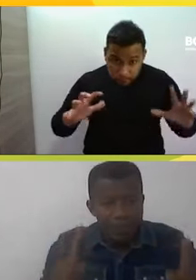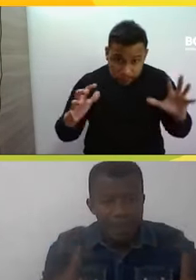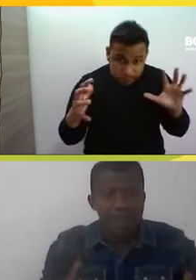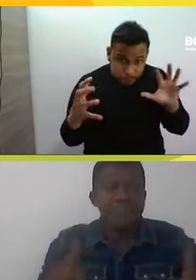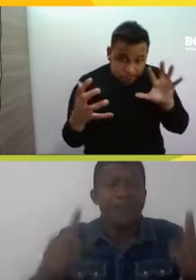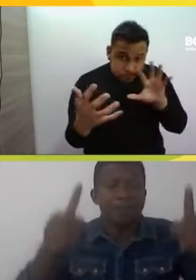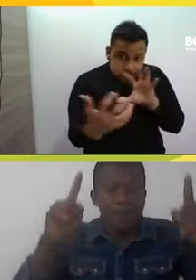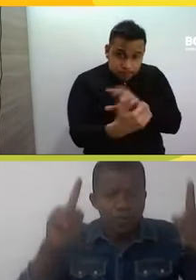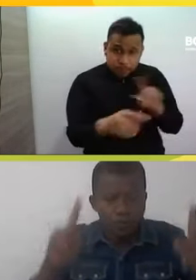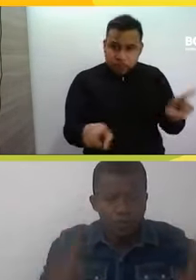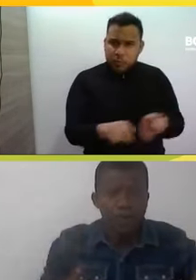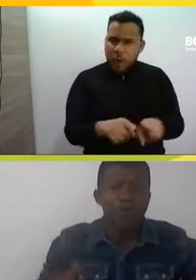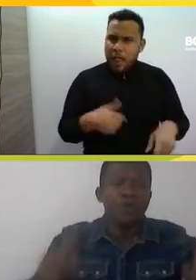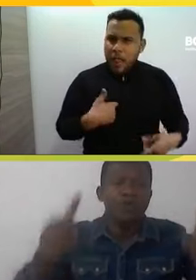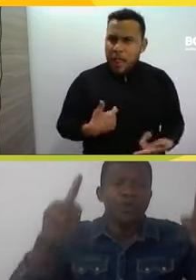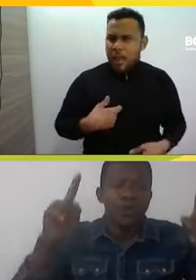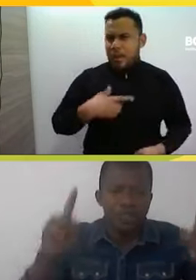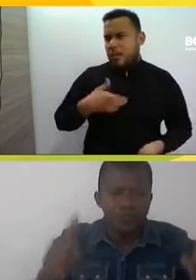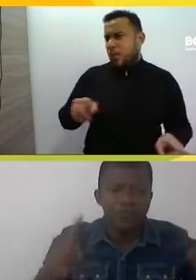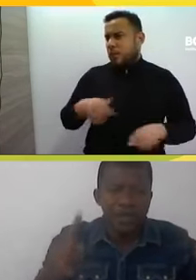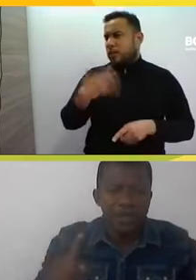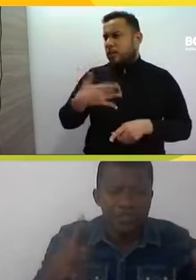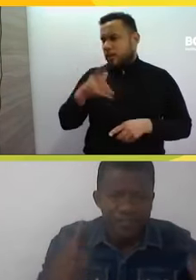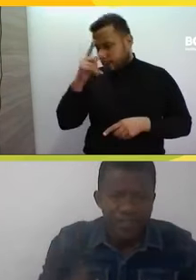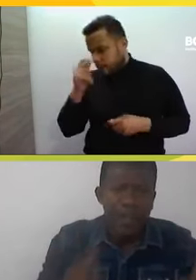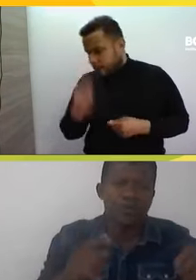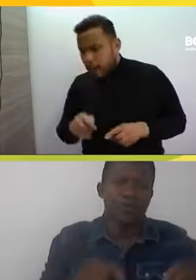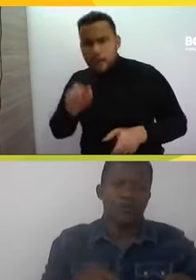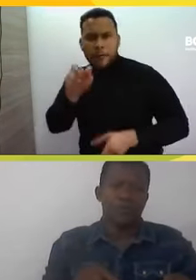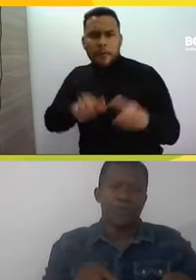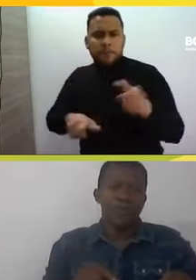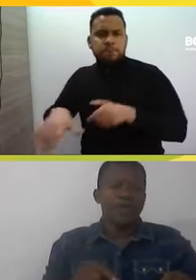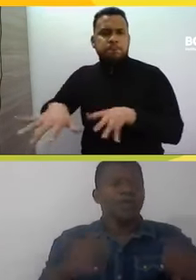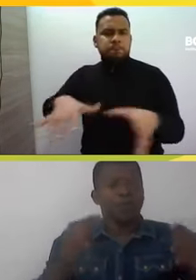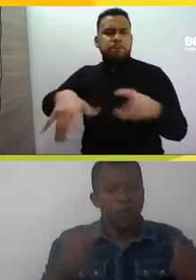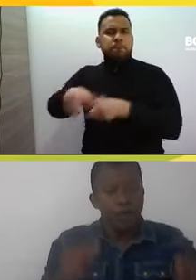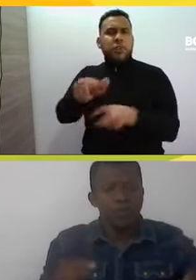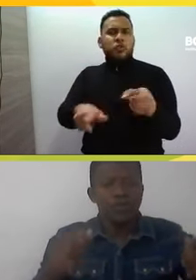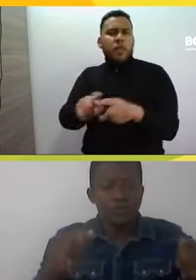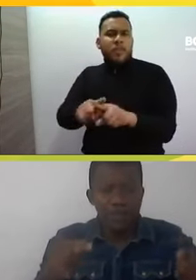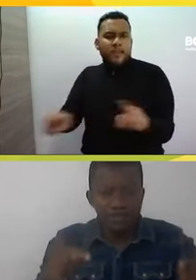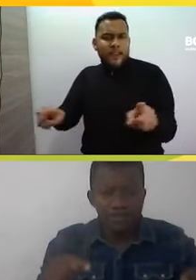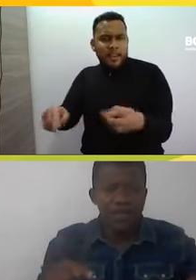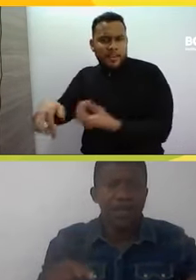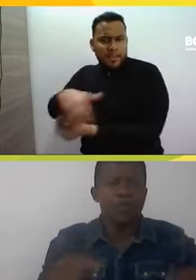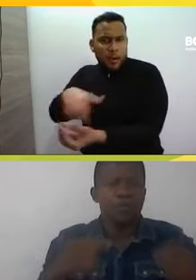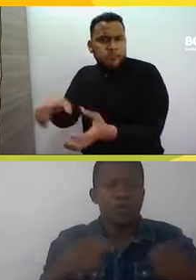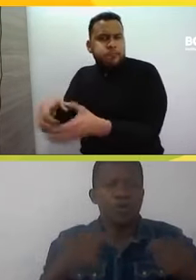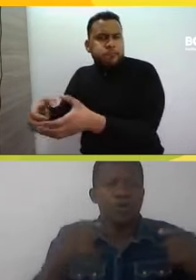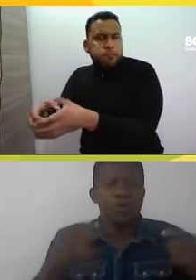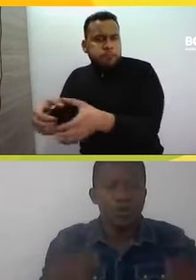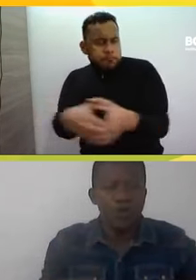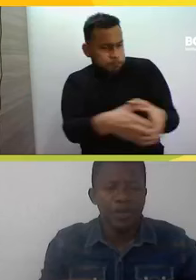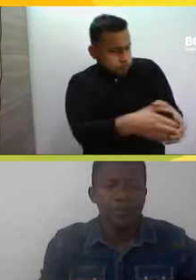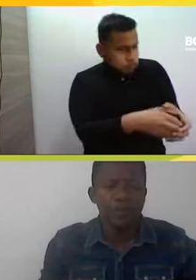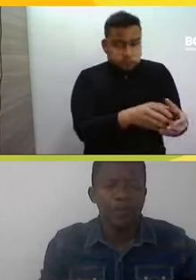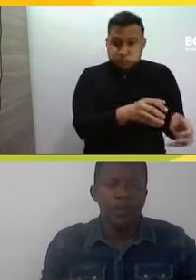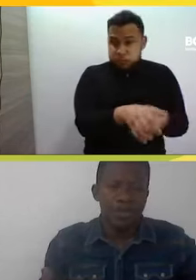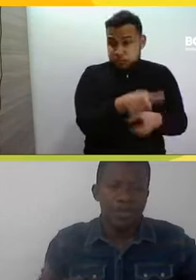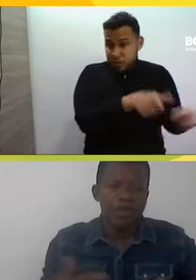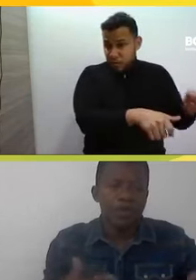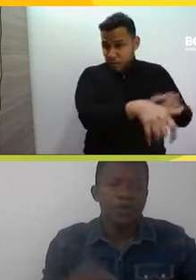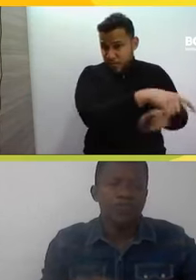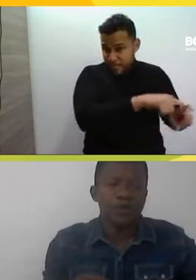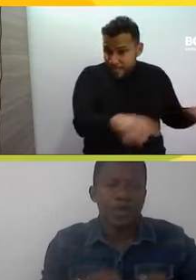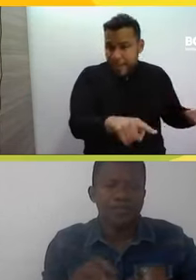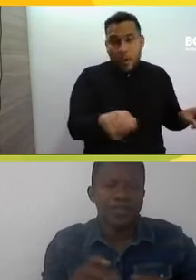una amenaza para los pueblos diferenciados. Y los pueblos diferenciados, pueblos como el nuestro,